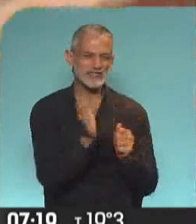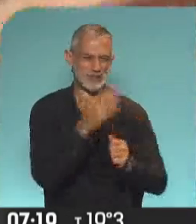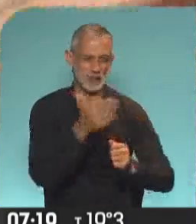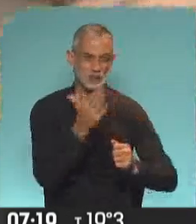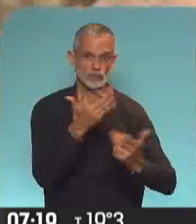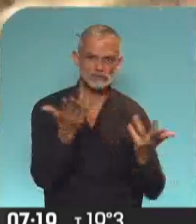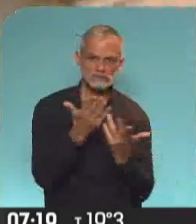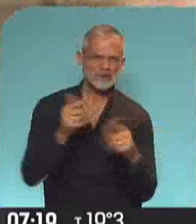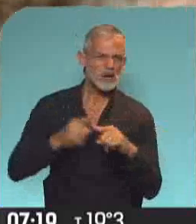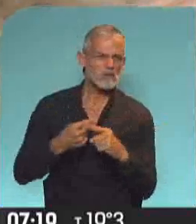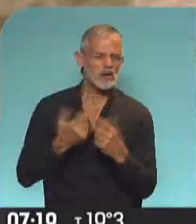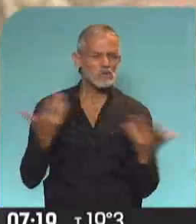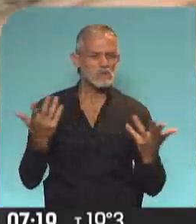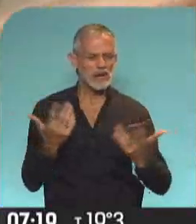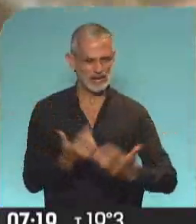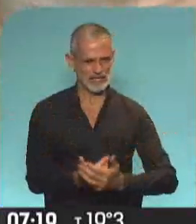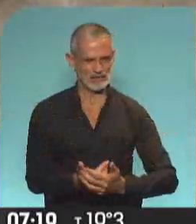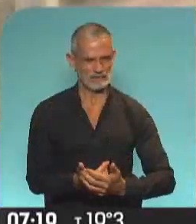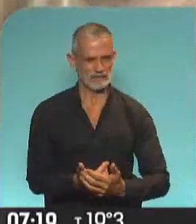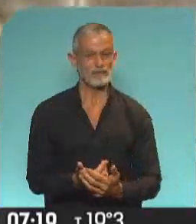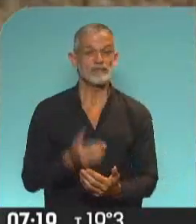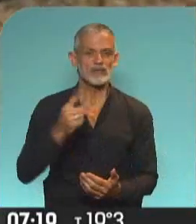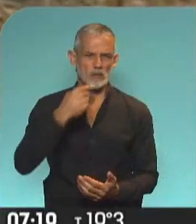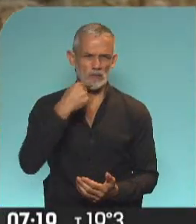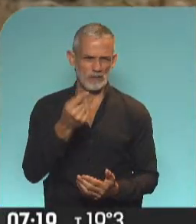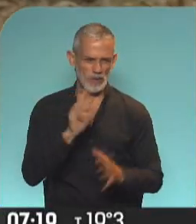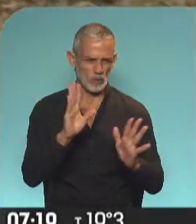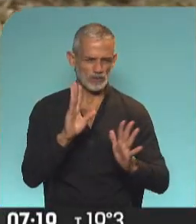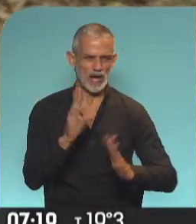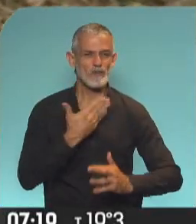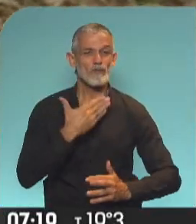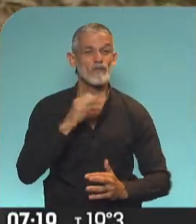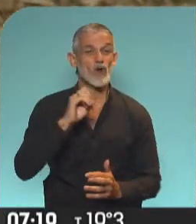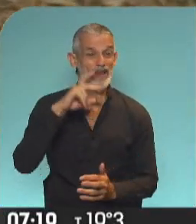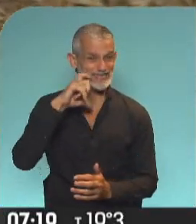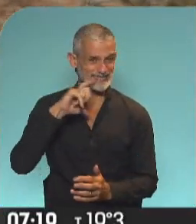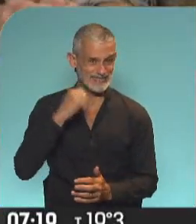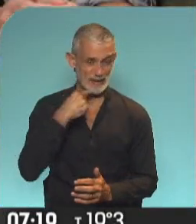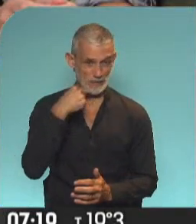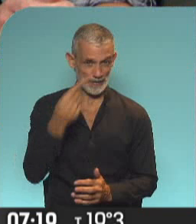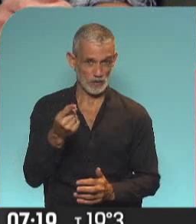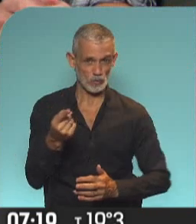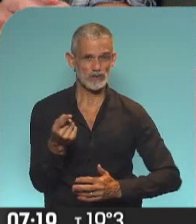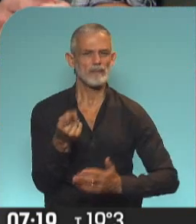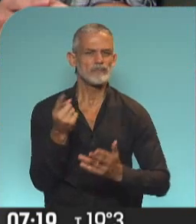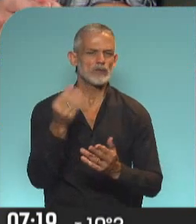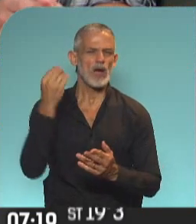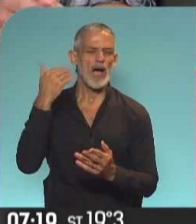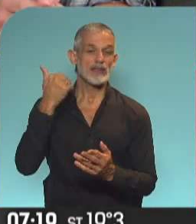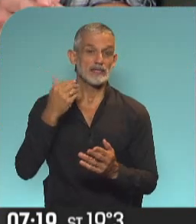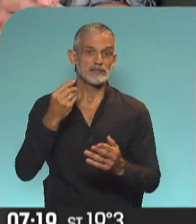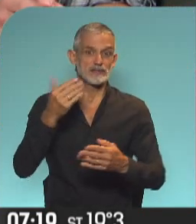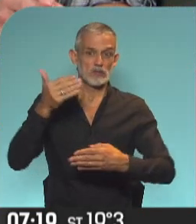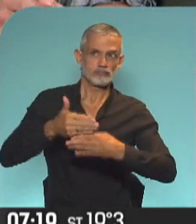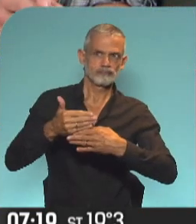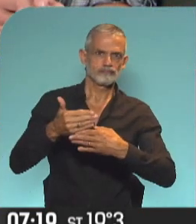esta medida. Así que bueno, fue como... Sí, quería consultarte acá, Florencia Barragán. Inicialmente entonces se habían cerrado